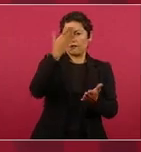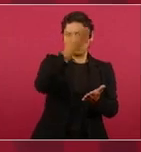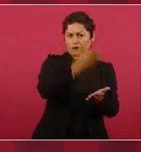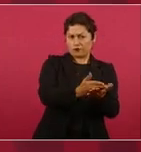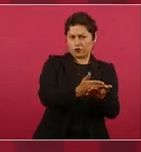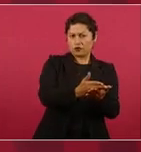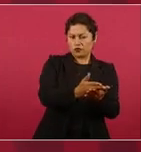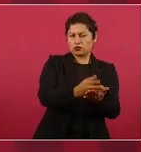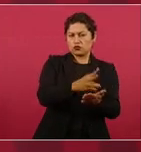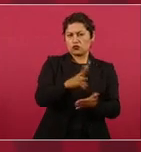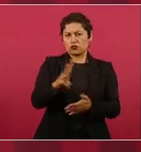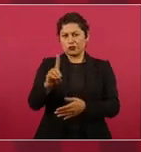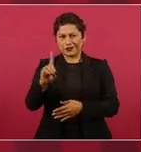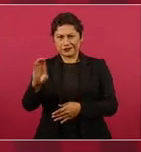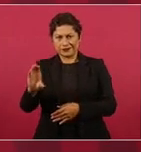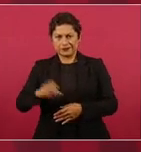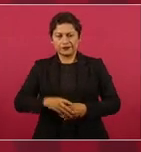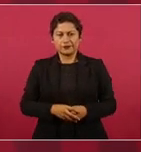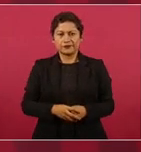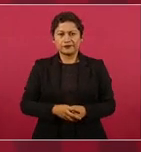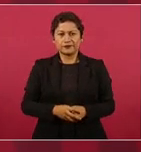Washington